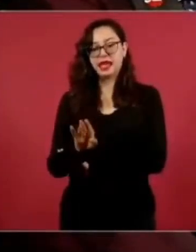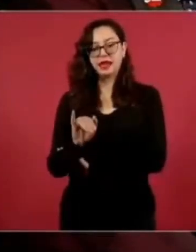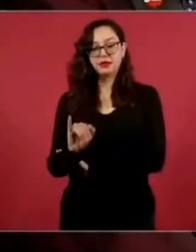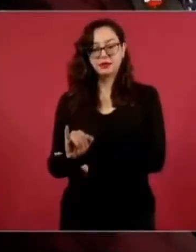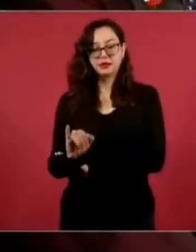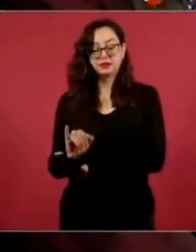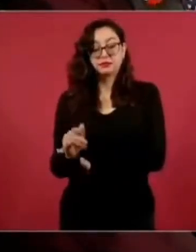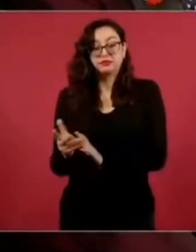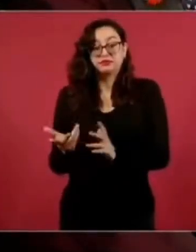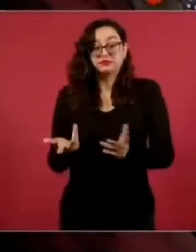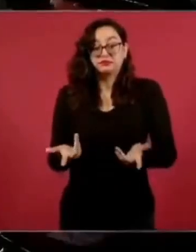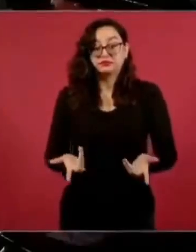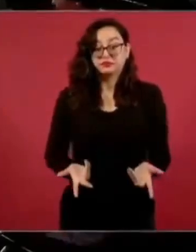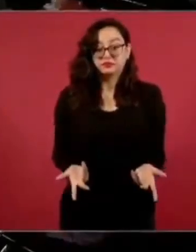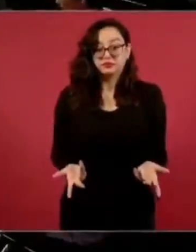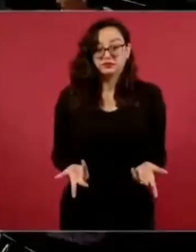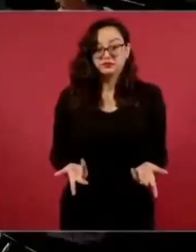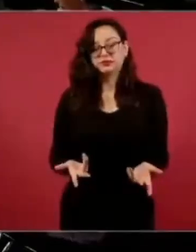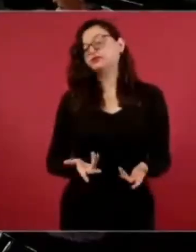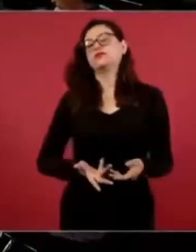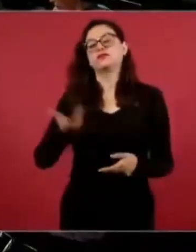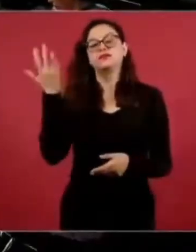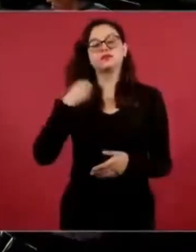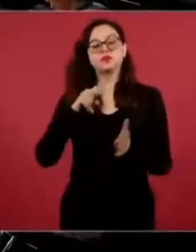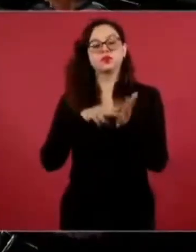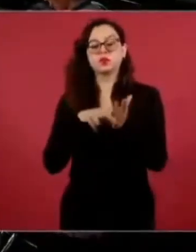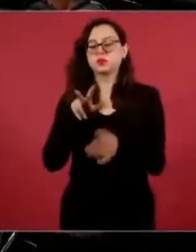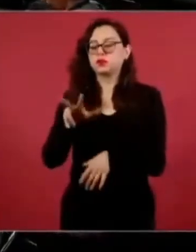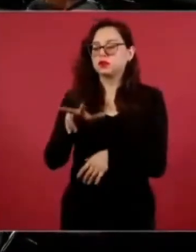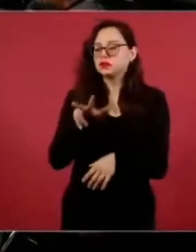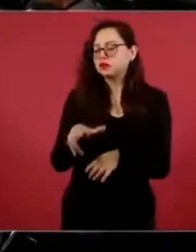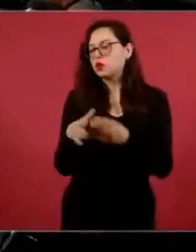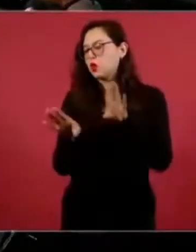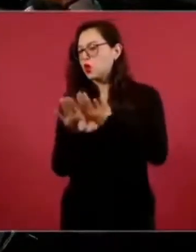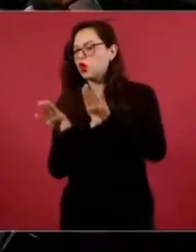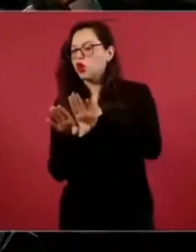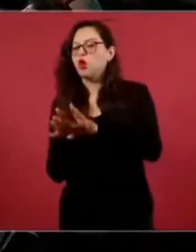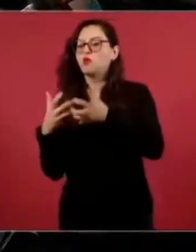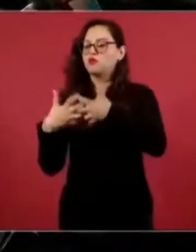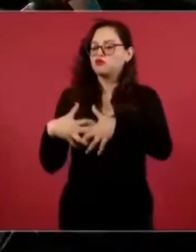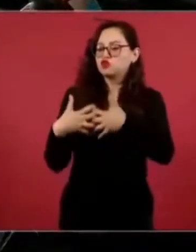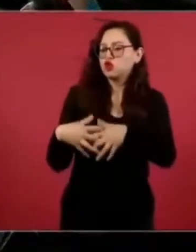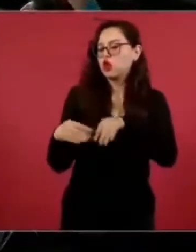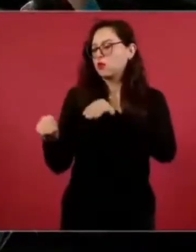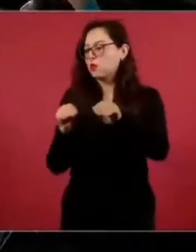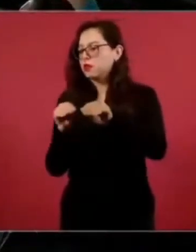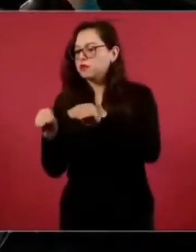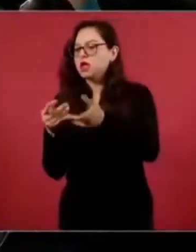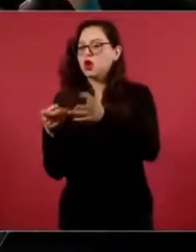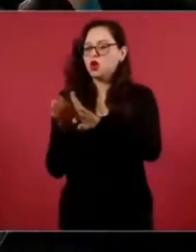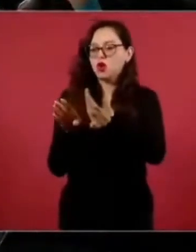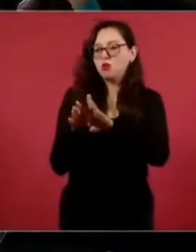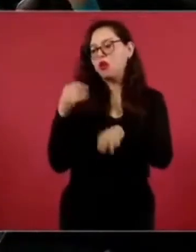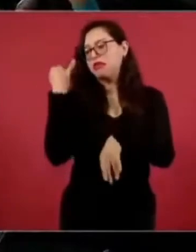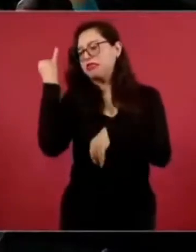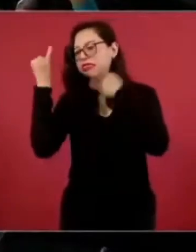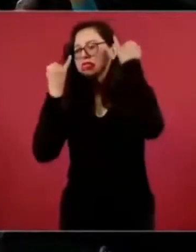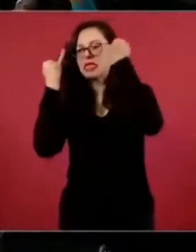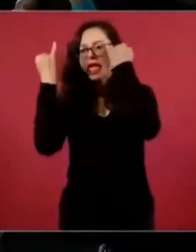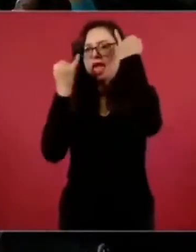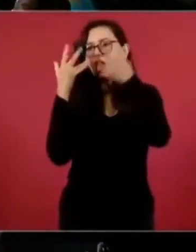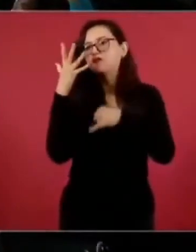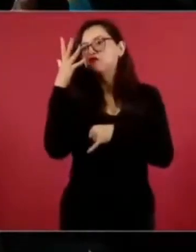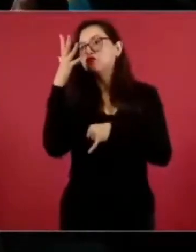que se discutió a principios de sexenio qué era lo que iba a pasar, qué iba a funcionar, las expectativas que tenía, y